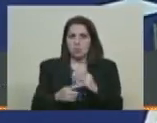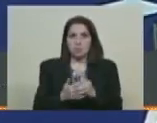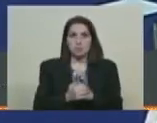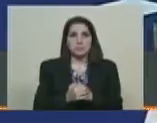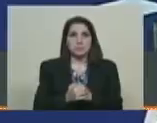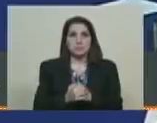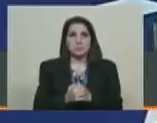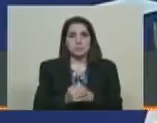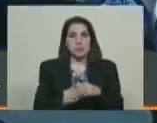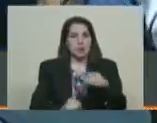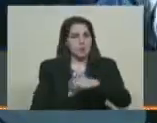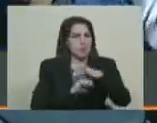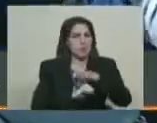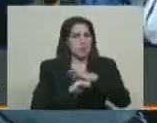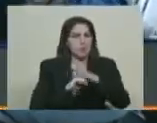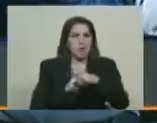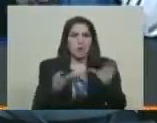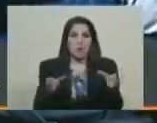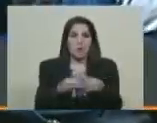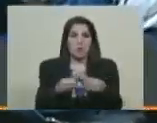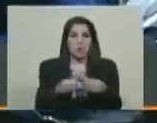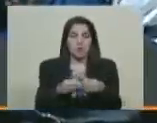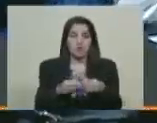nos asistieron en la reunión,